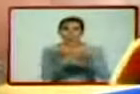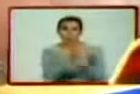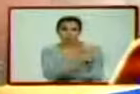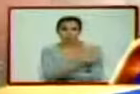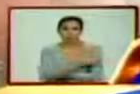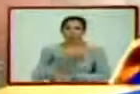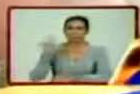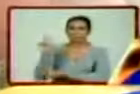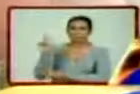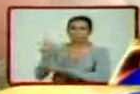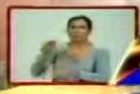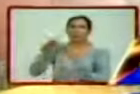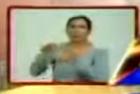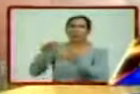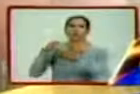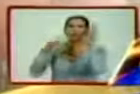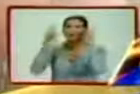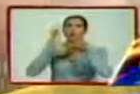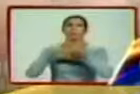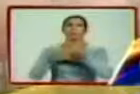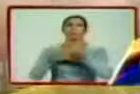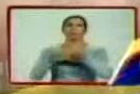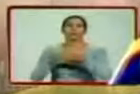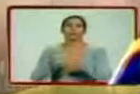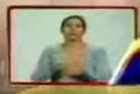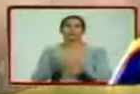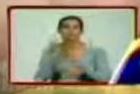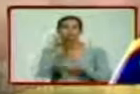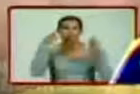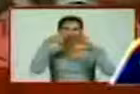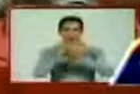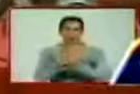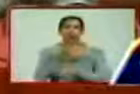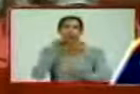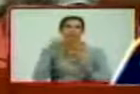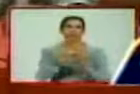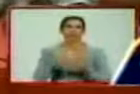al presidente Hugo Chávez tras el anuncio que hiciera sobre su estado de salud.